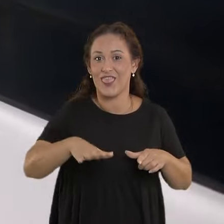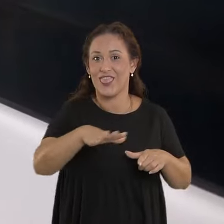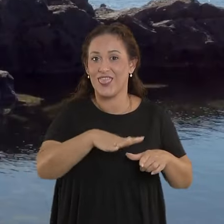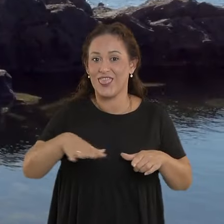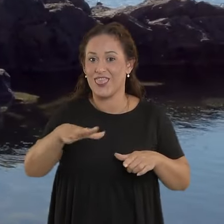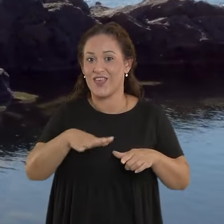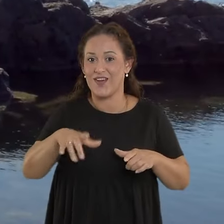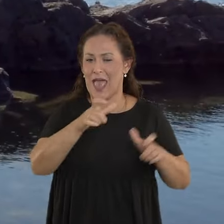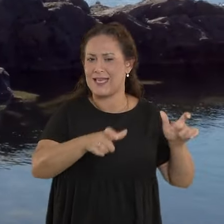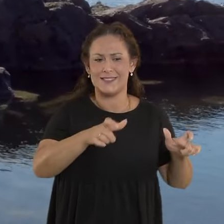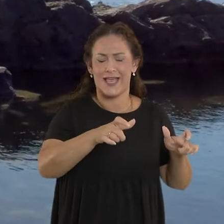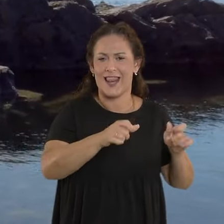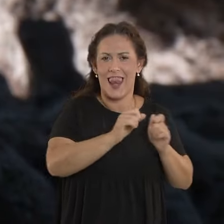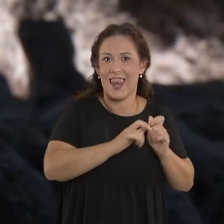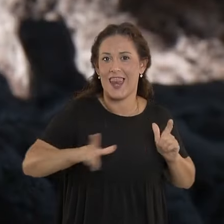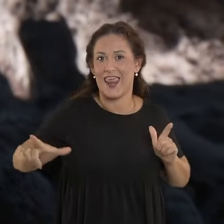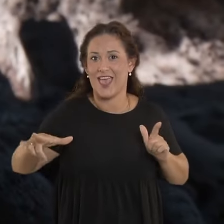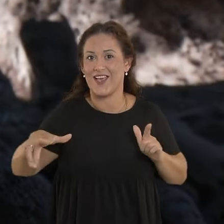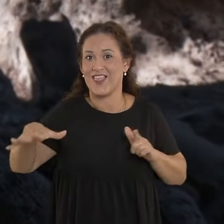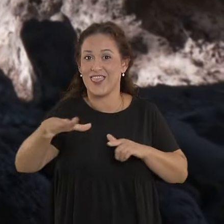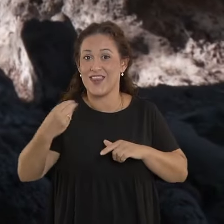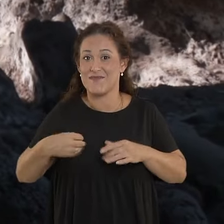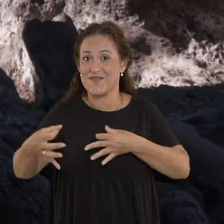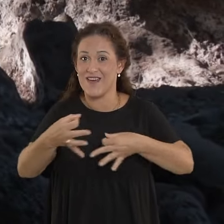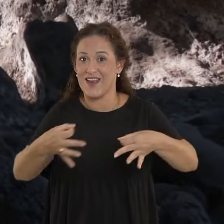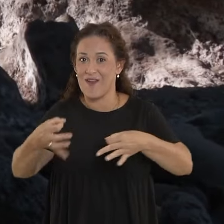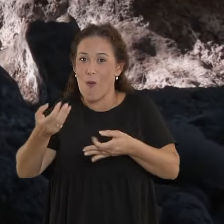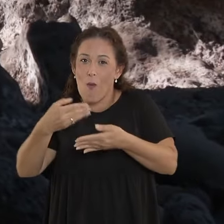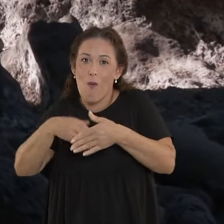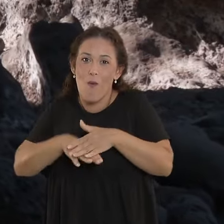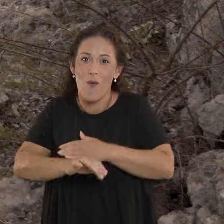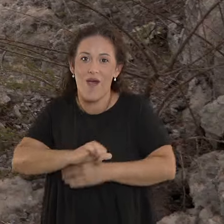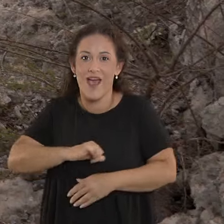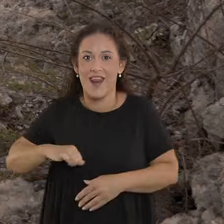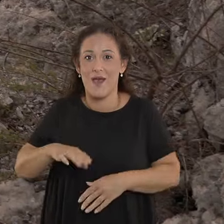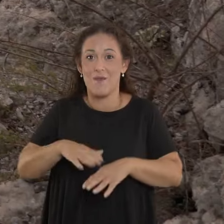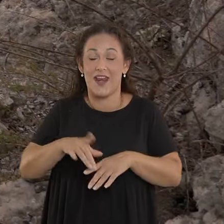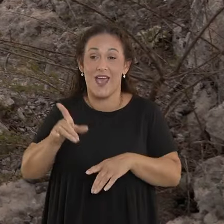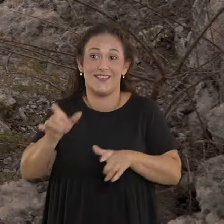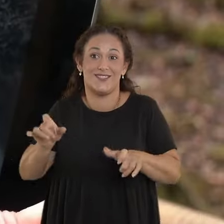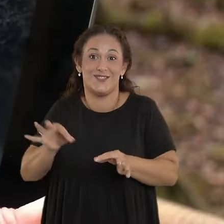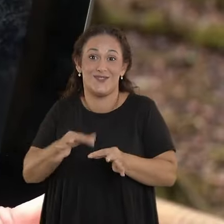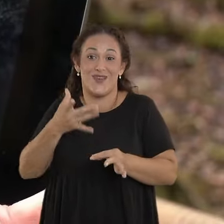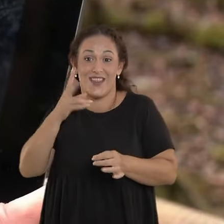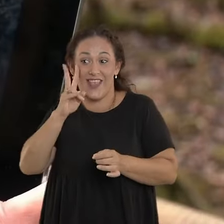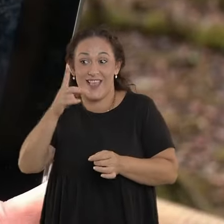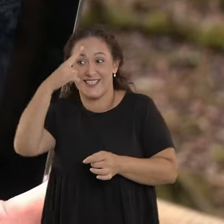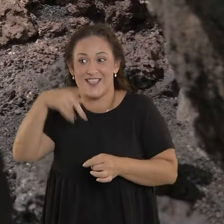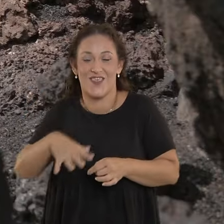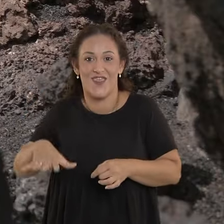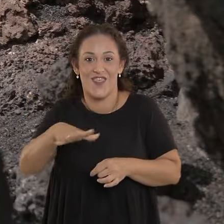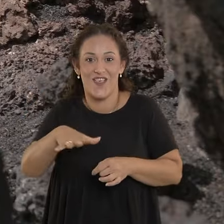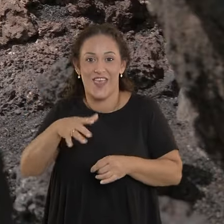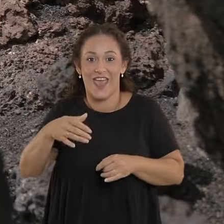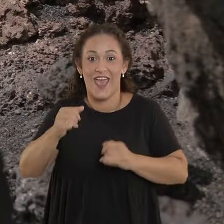aquellos lugares alejados del gentío, en aquellos que el archipiélago guarda para sí mismo y para los que tengan la suerte de